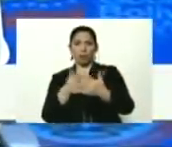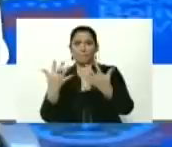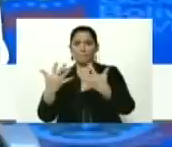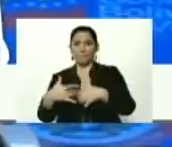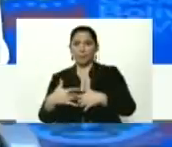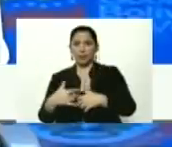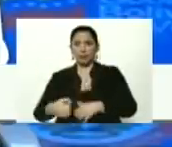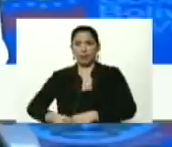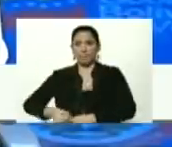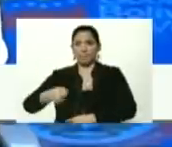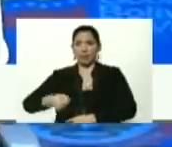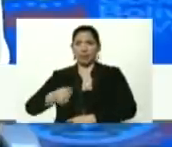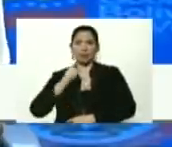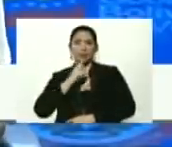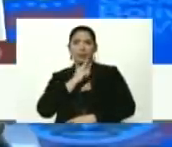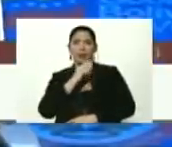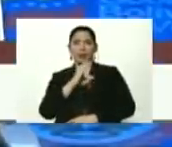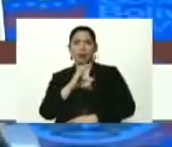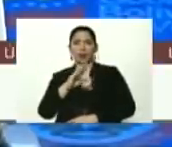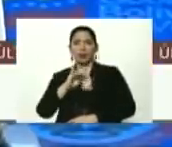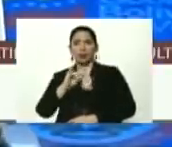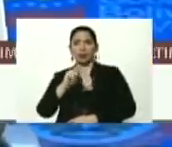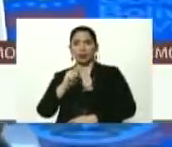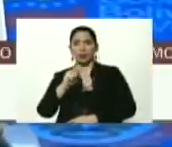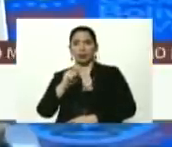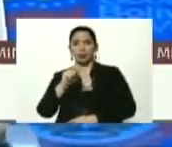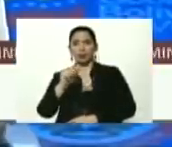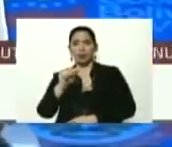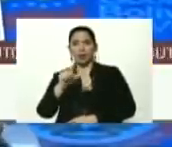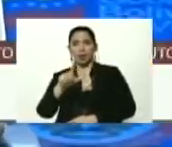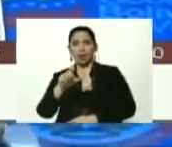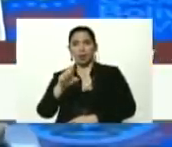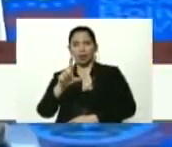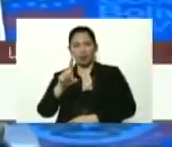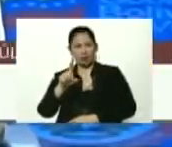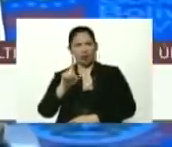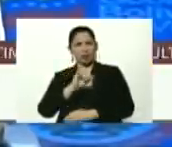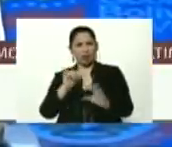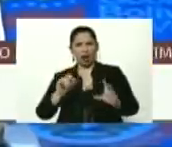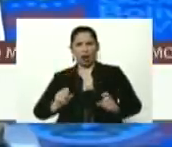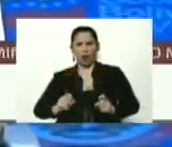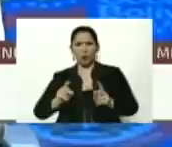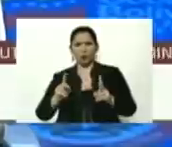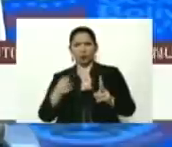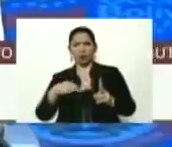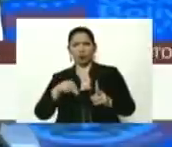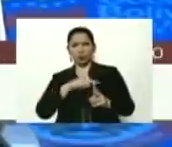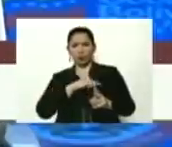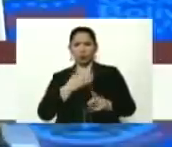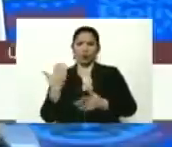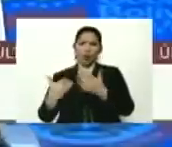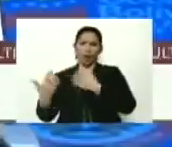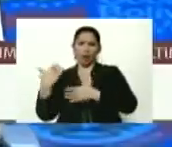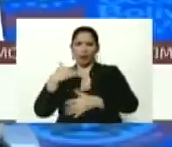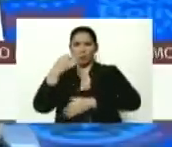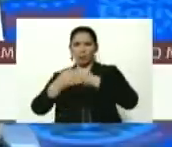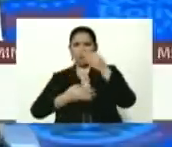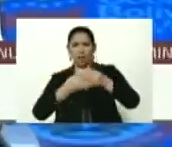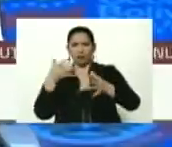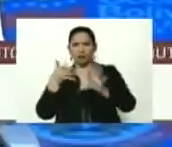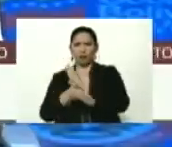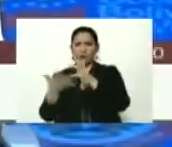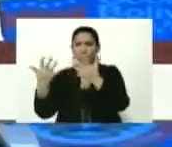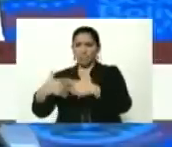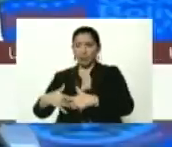llamada Cristalex. Ya tuvimos una oportunidad acá de explicar de qué se trataba este caso. El señor Hernández